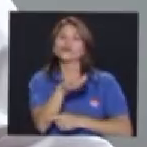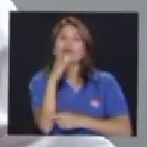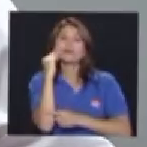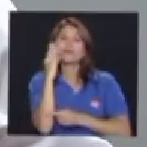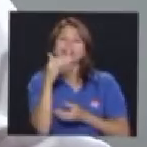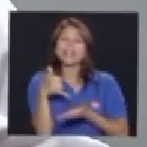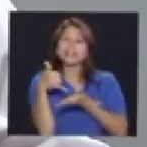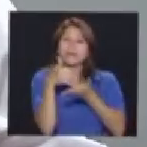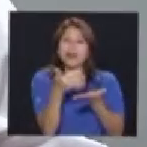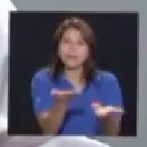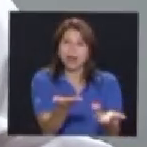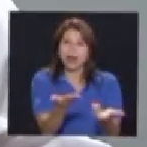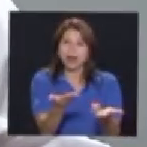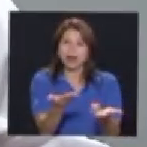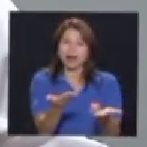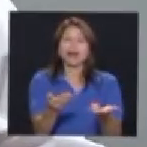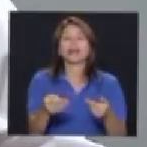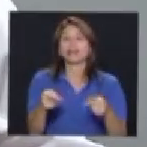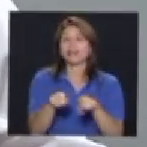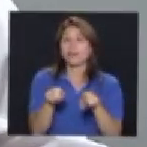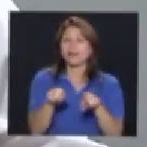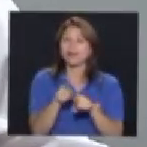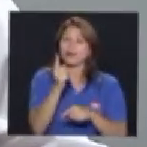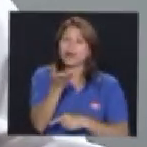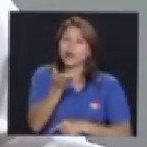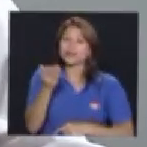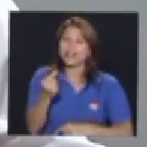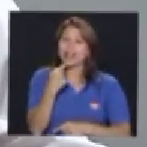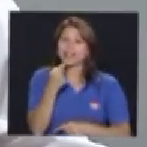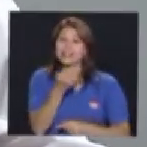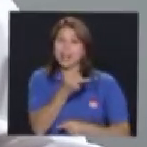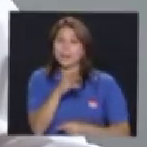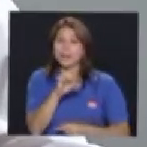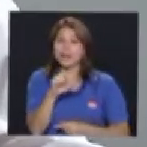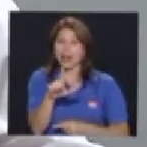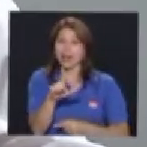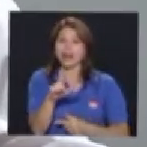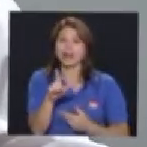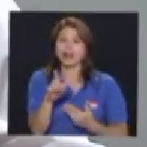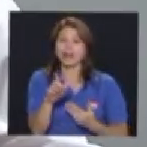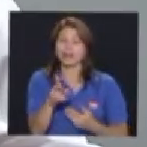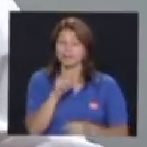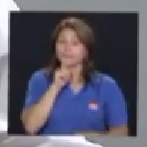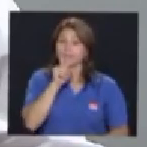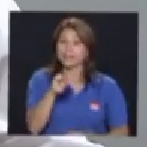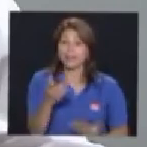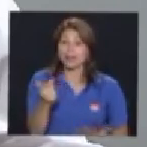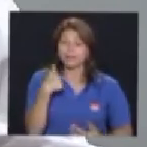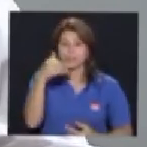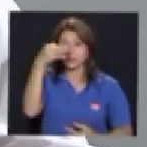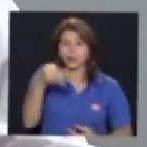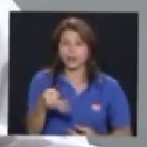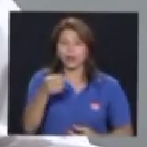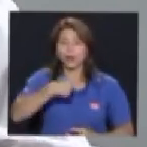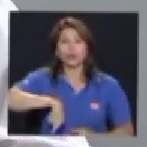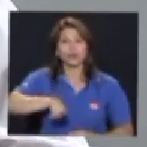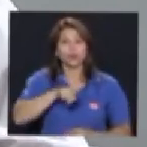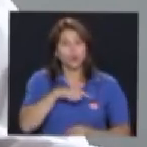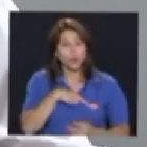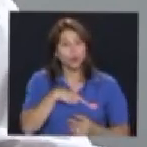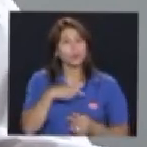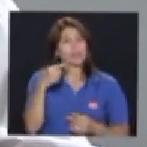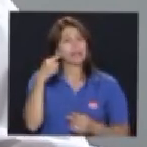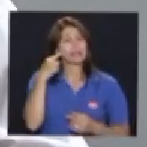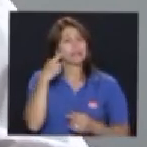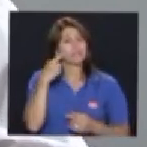creo que una cosa que decía Miguel es absolutamente cierta. Creo que estamos y vamos hacia años